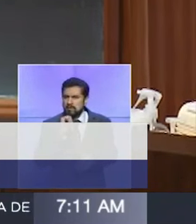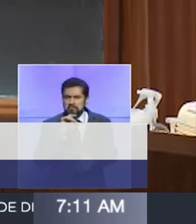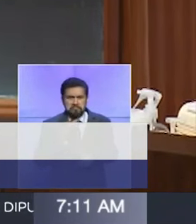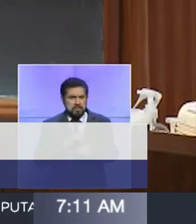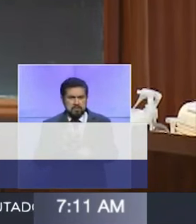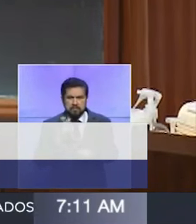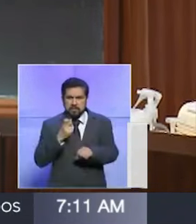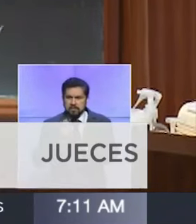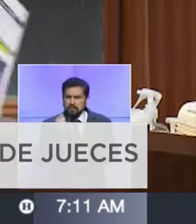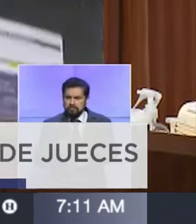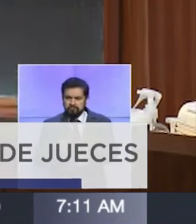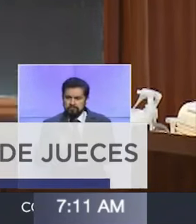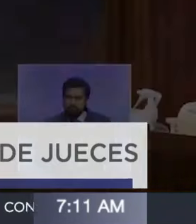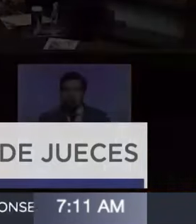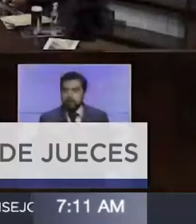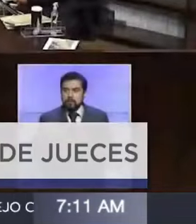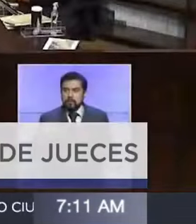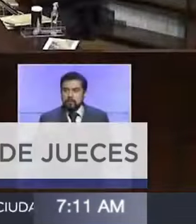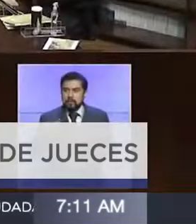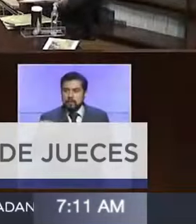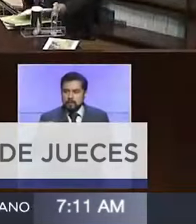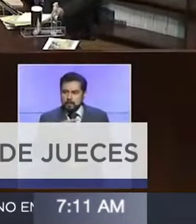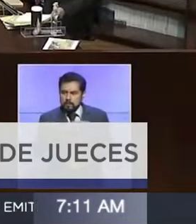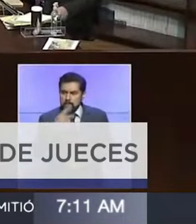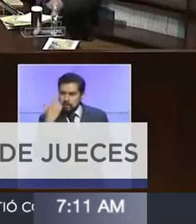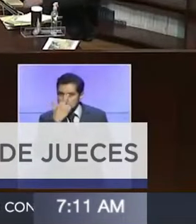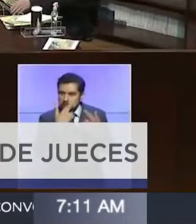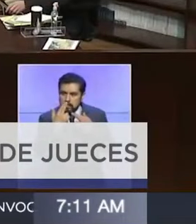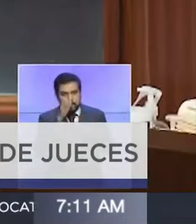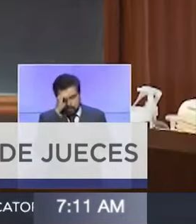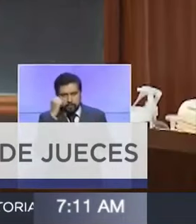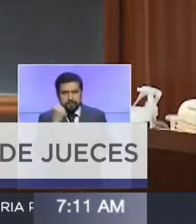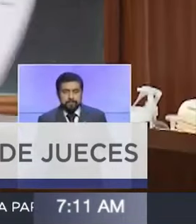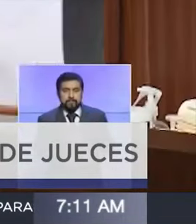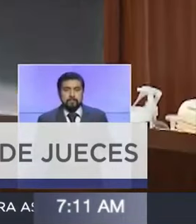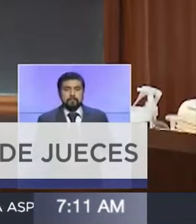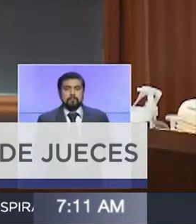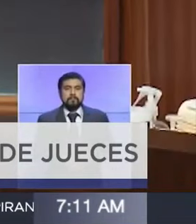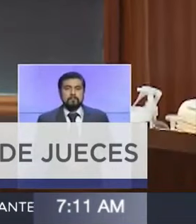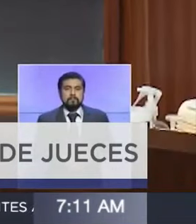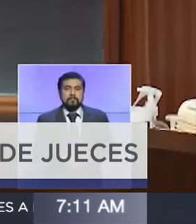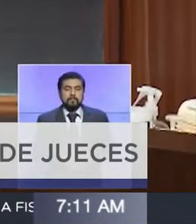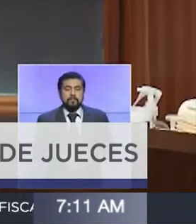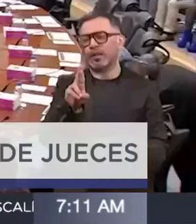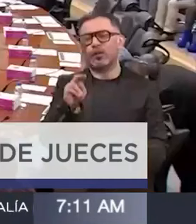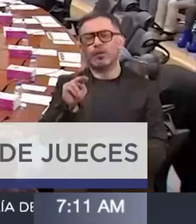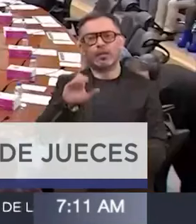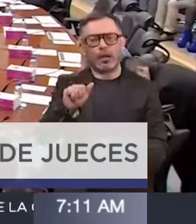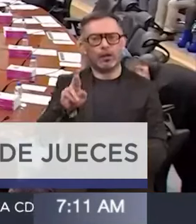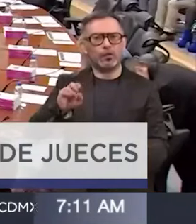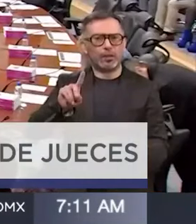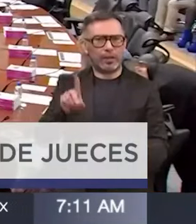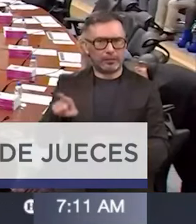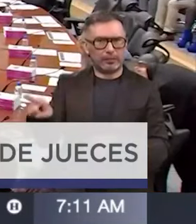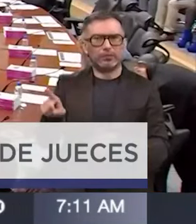esta sentencia así fue como el tribunal electoral del poder judicial de la yo luz verde al Instituto Nacional electoral